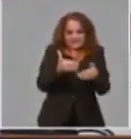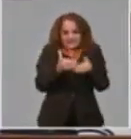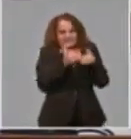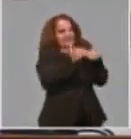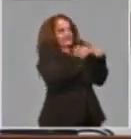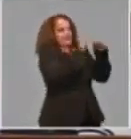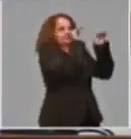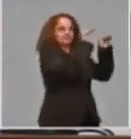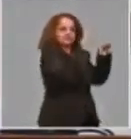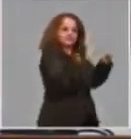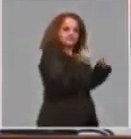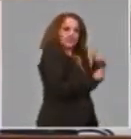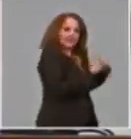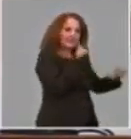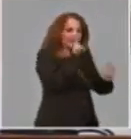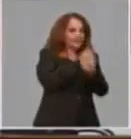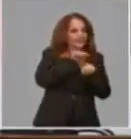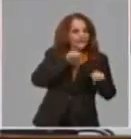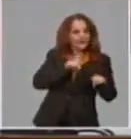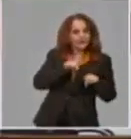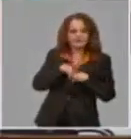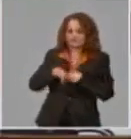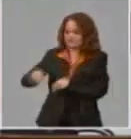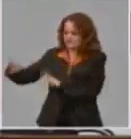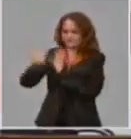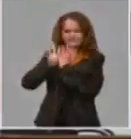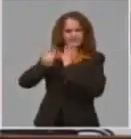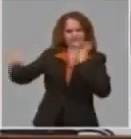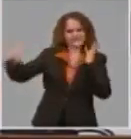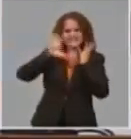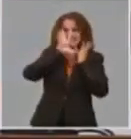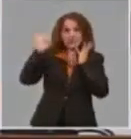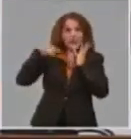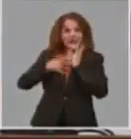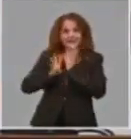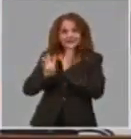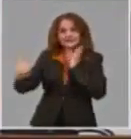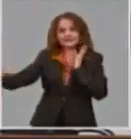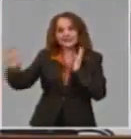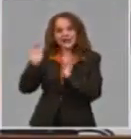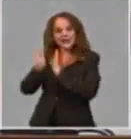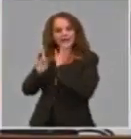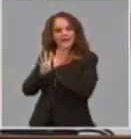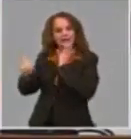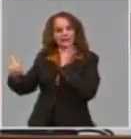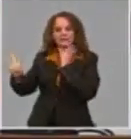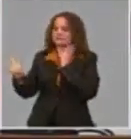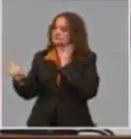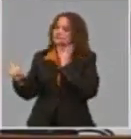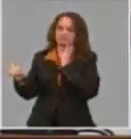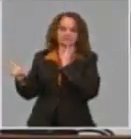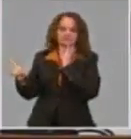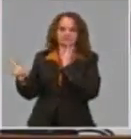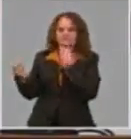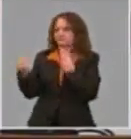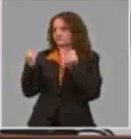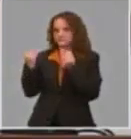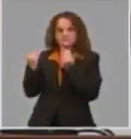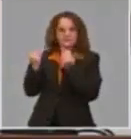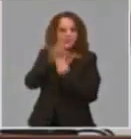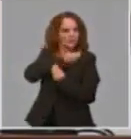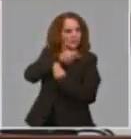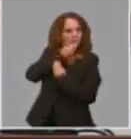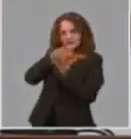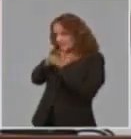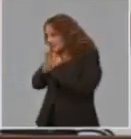negocio ilícito de venta sean los que primero que ocupen el espacio para comprar en la tienda, ¿cuál es el espacio que le estamos